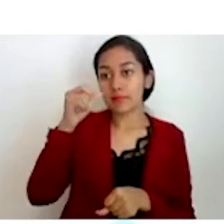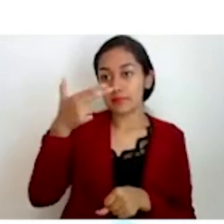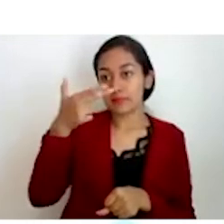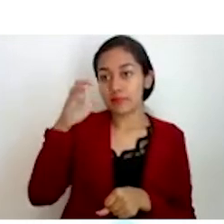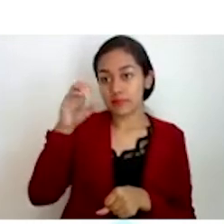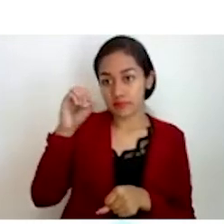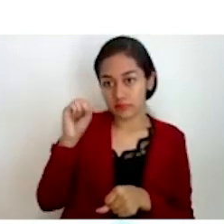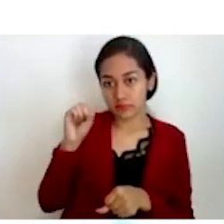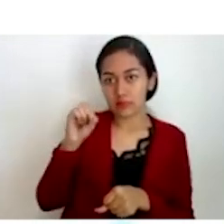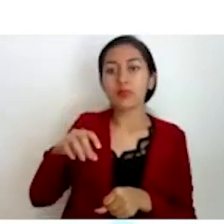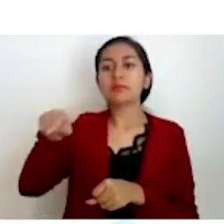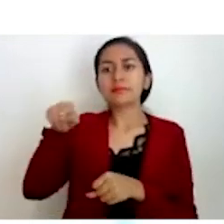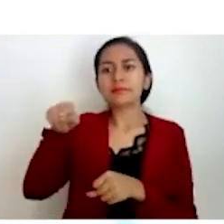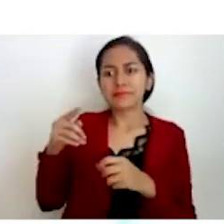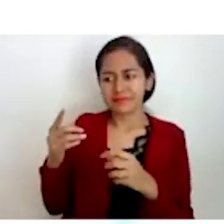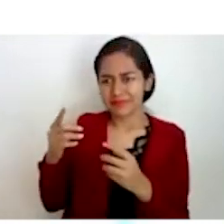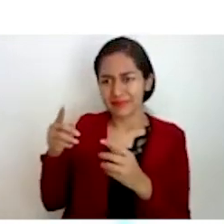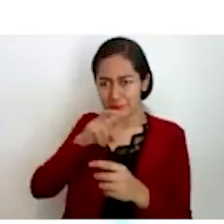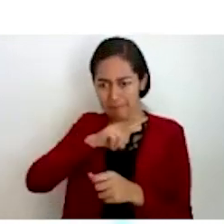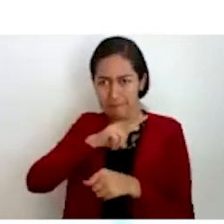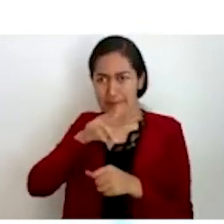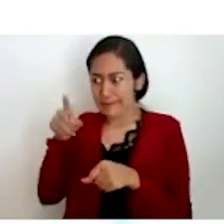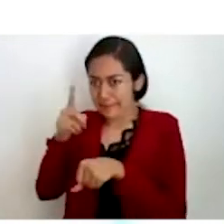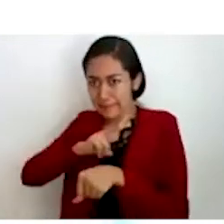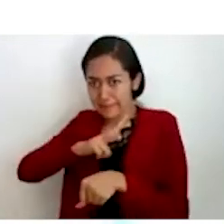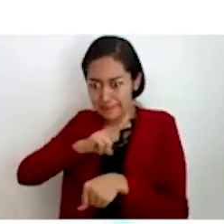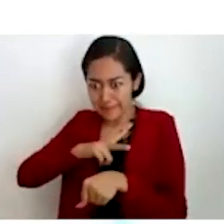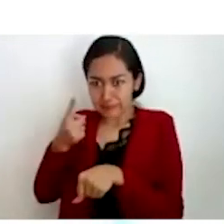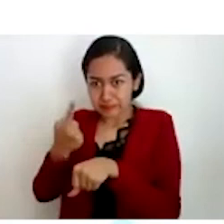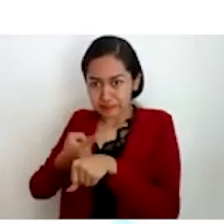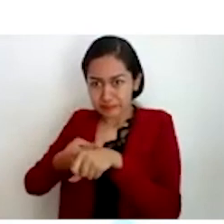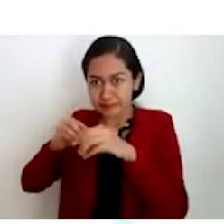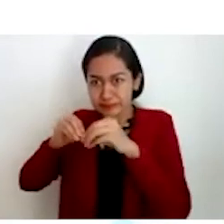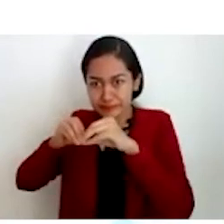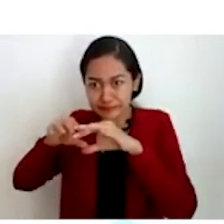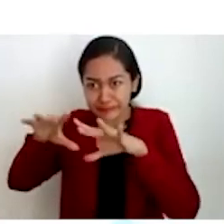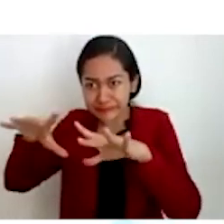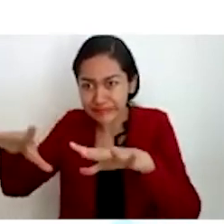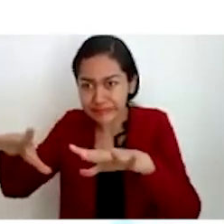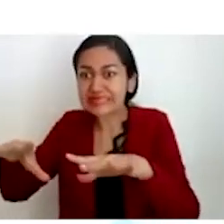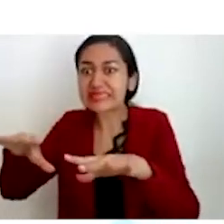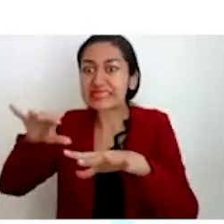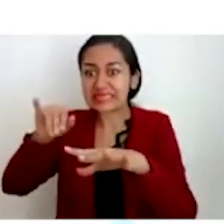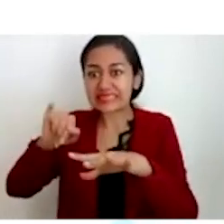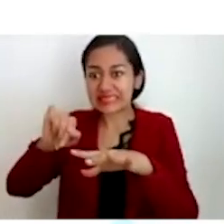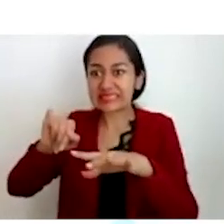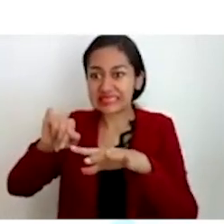sino la manifestación del virus de la violencia ocurrida en la Ciudad de México en